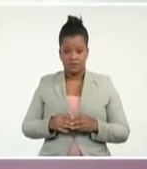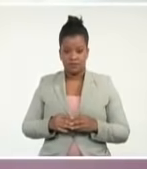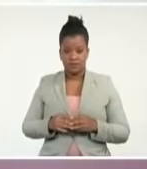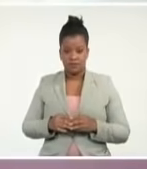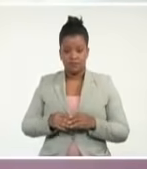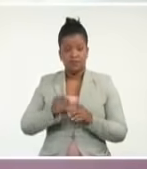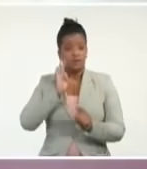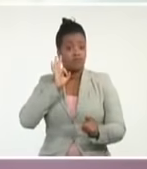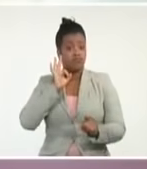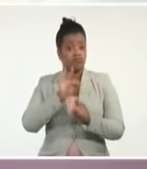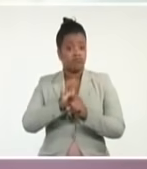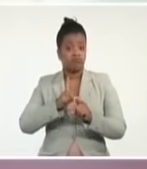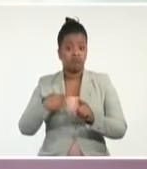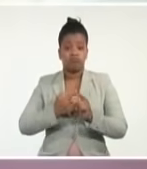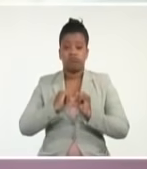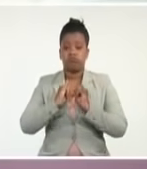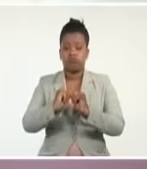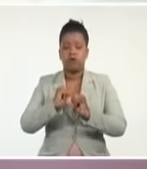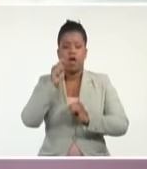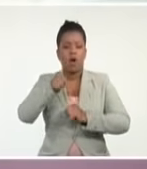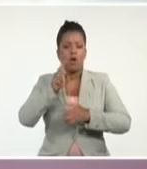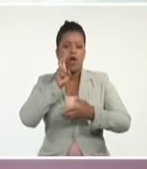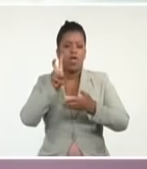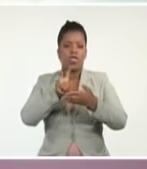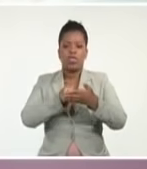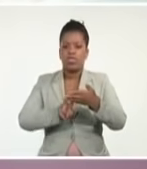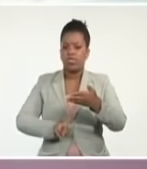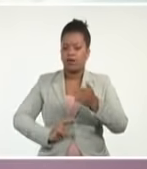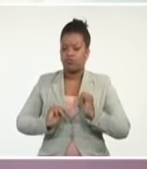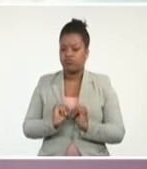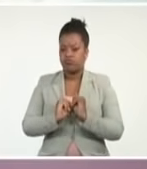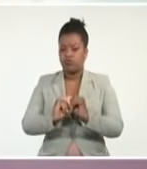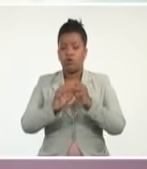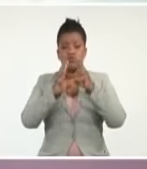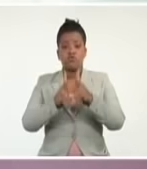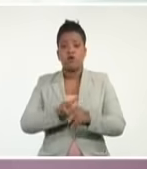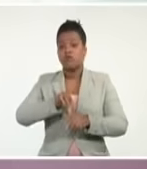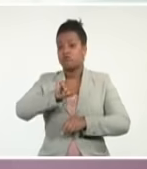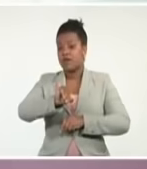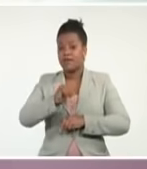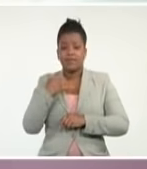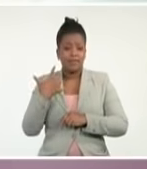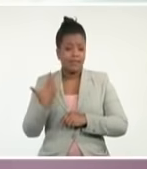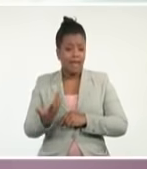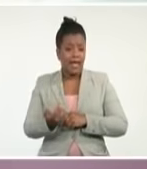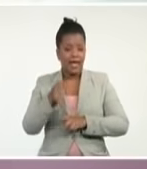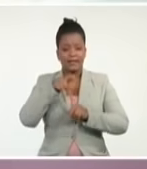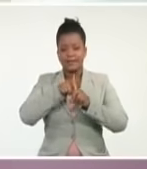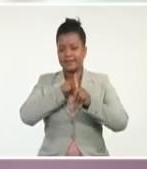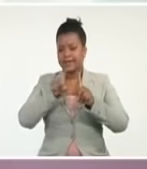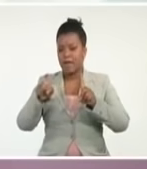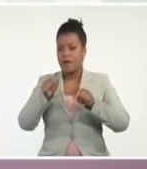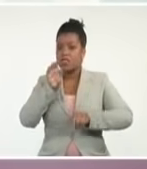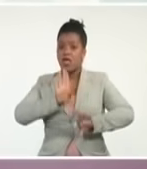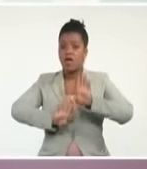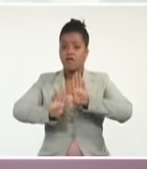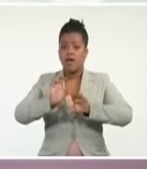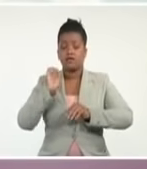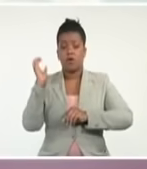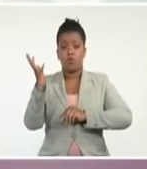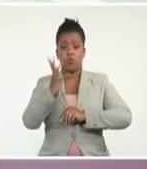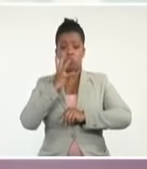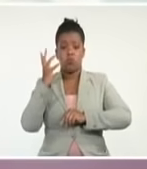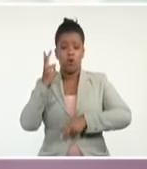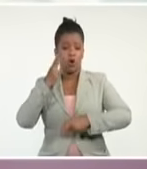Comenzamos nuestra emisión dando lectura a la nota informativa número 6 del Estado Mayor Nacional de la Defensa Civil sobre la tormenta tropical